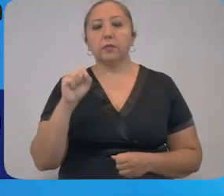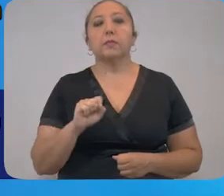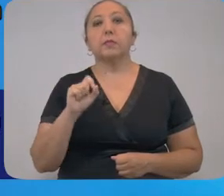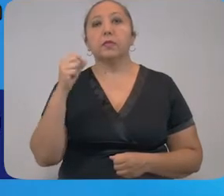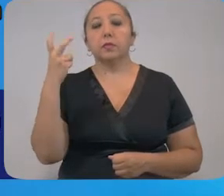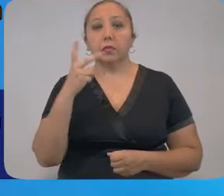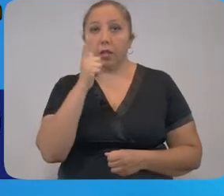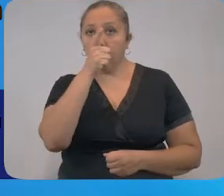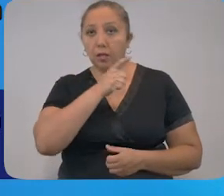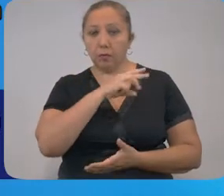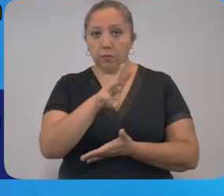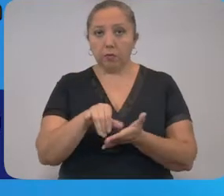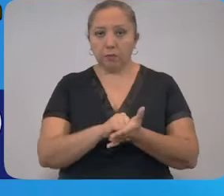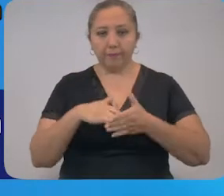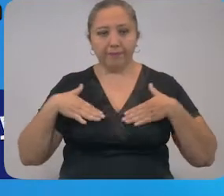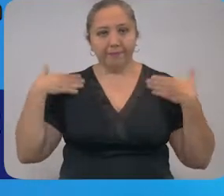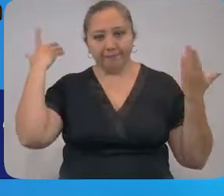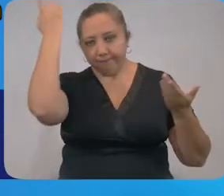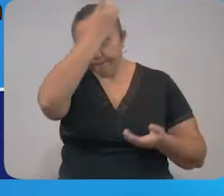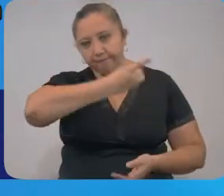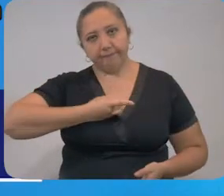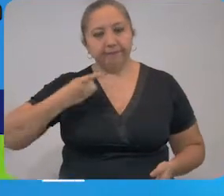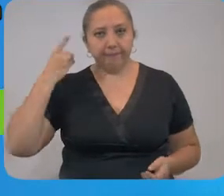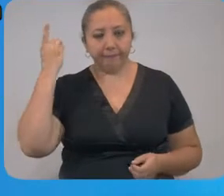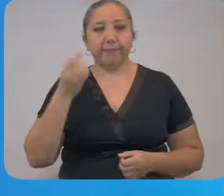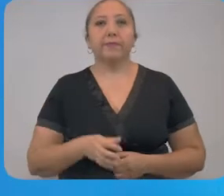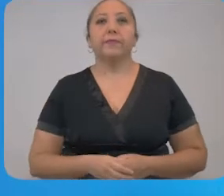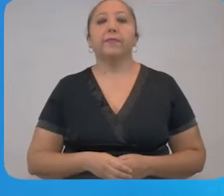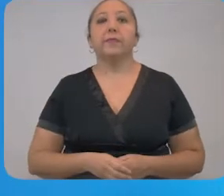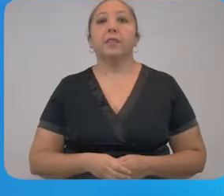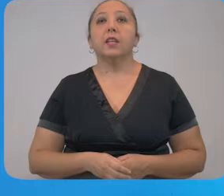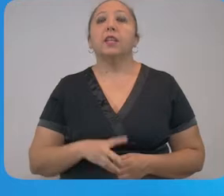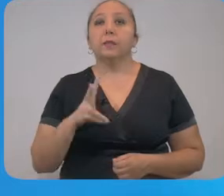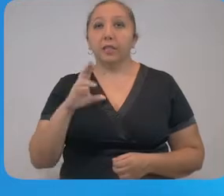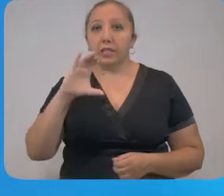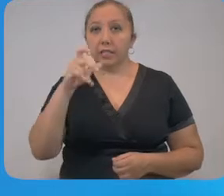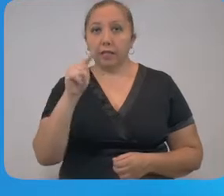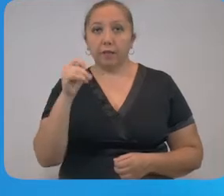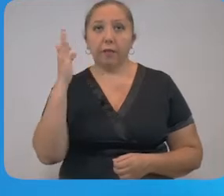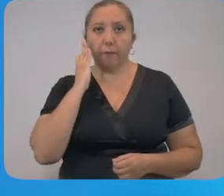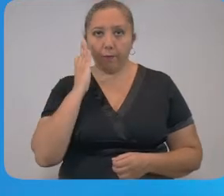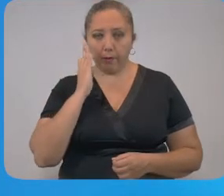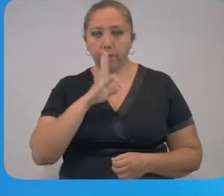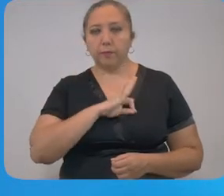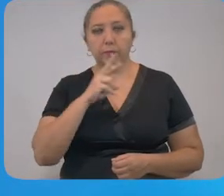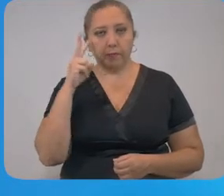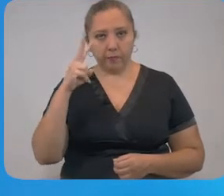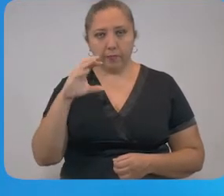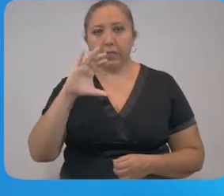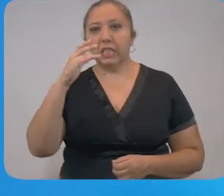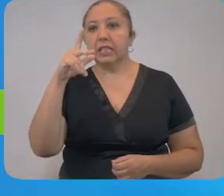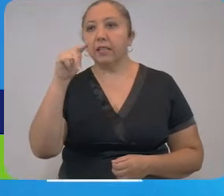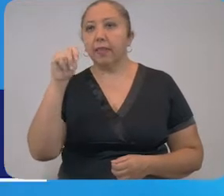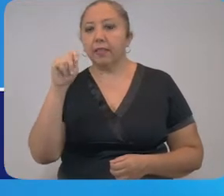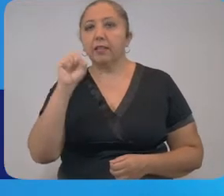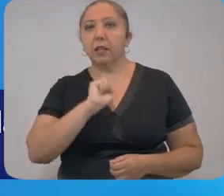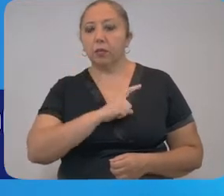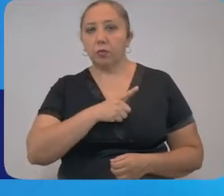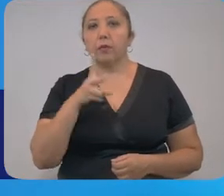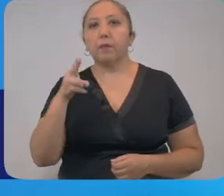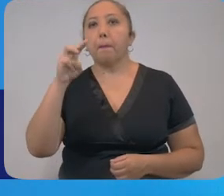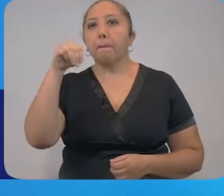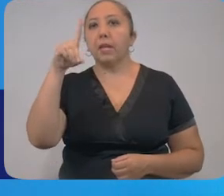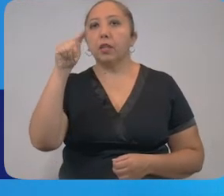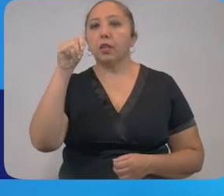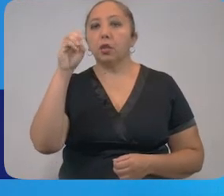9991-406622 en lengua maya ofrece un diagnóstico automatizado. El chat de la salud vía la red social de Facebook. La aplicación